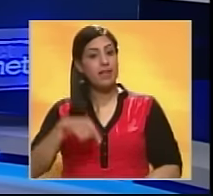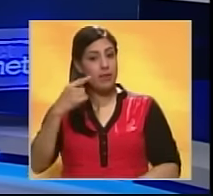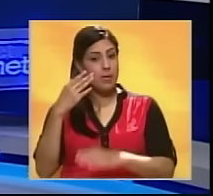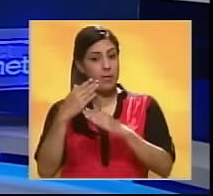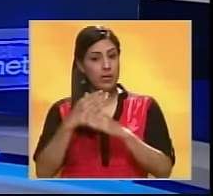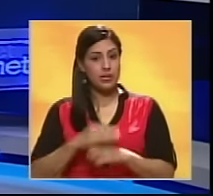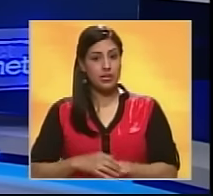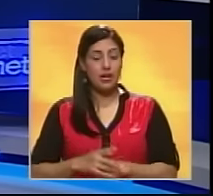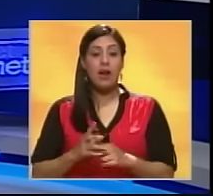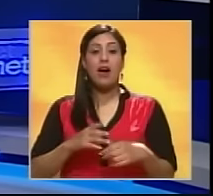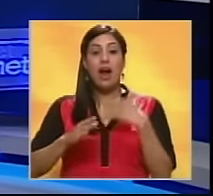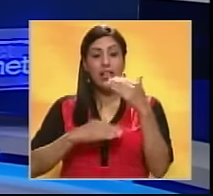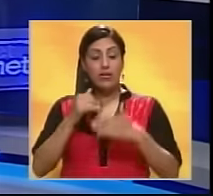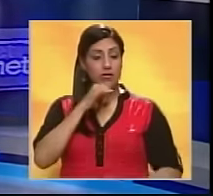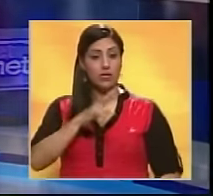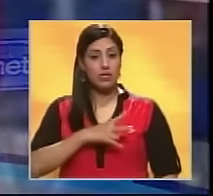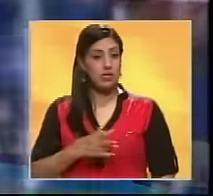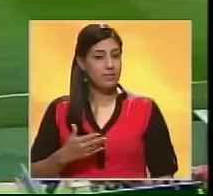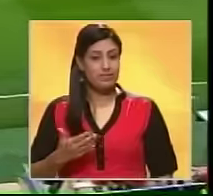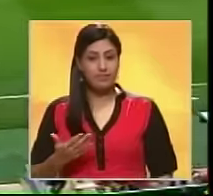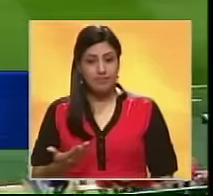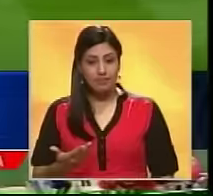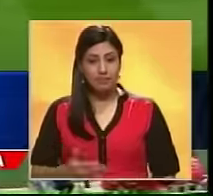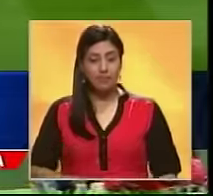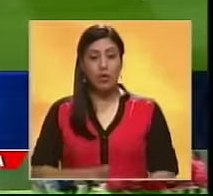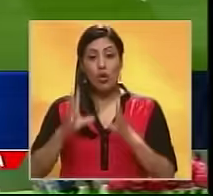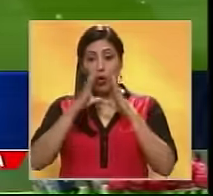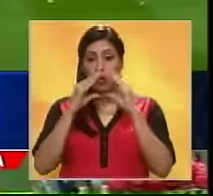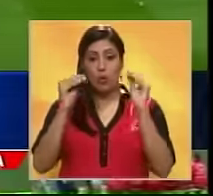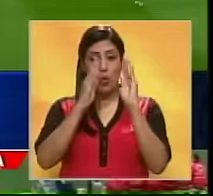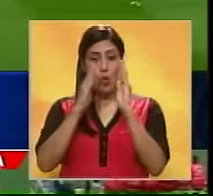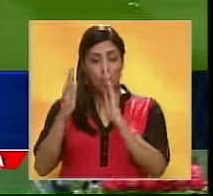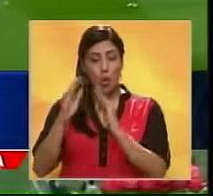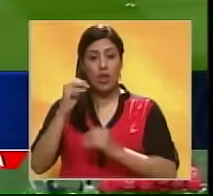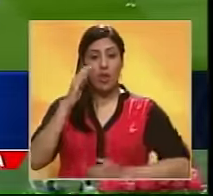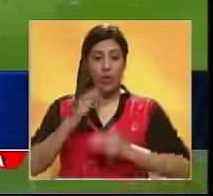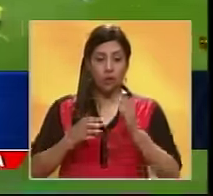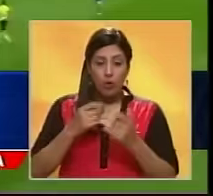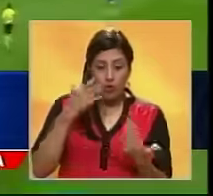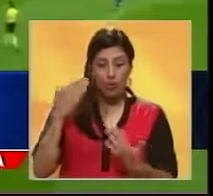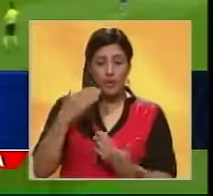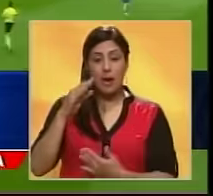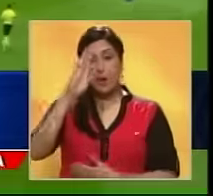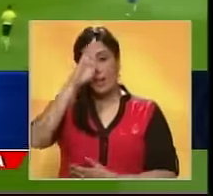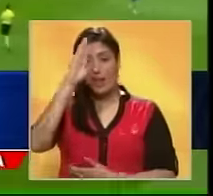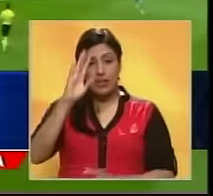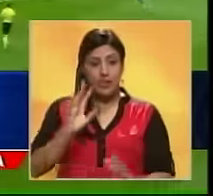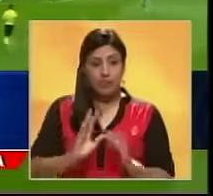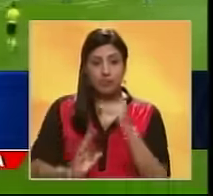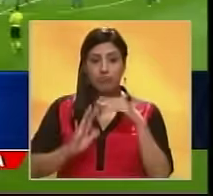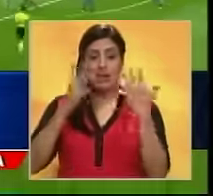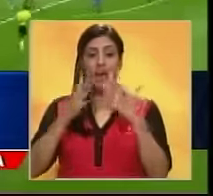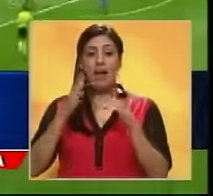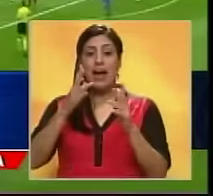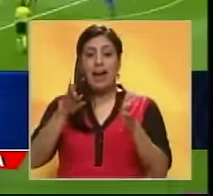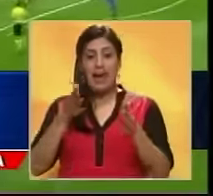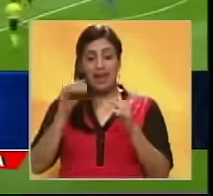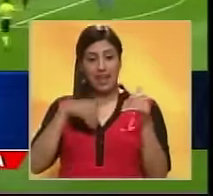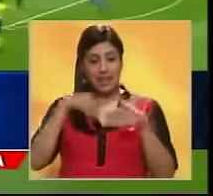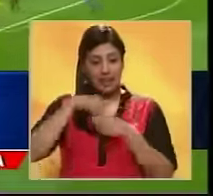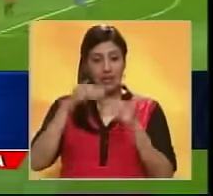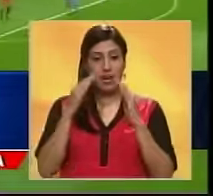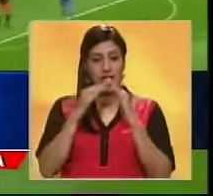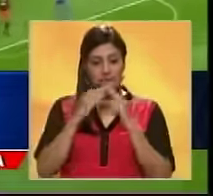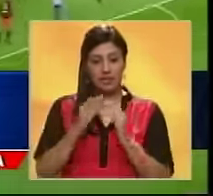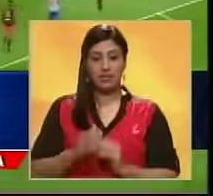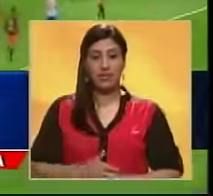nueva pausa. Más adelante en Noticiero Venevisión. Todo en orden. El Atlético de Madrid se recupera tras una victoria en su casa ante